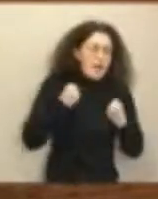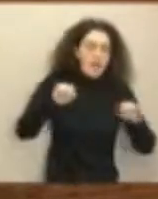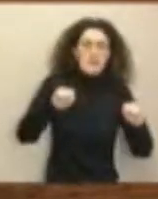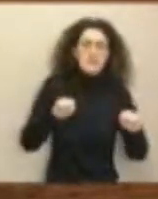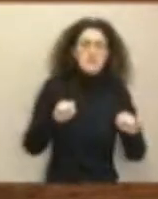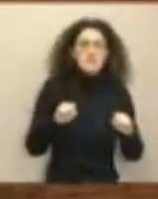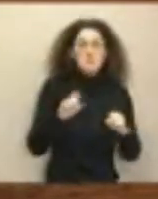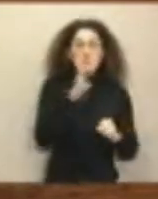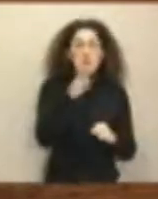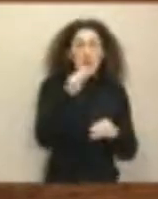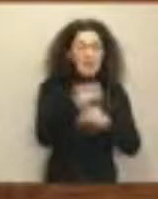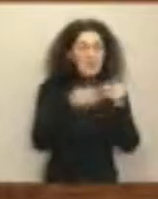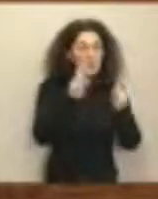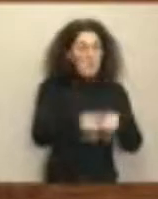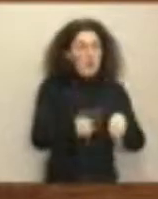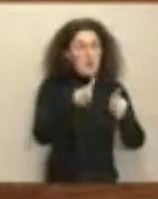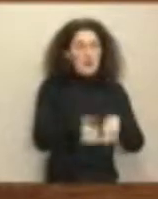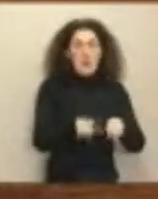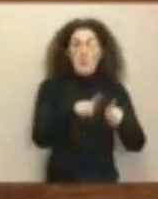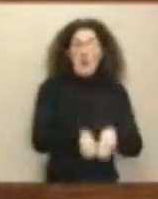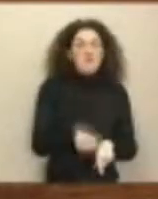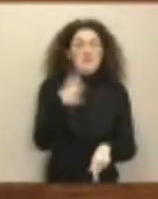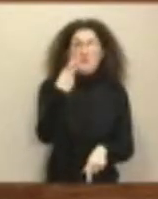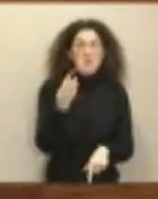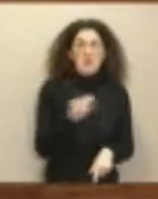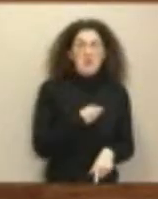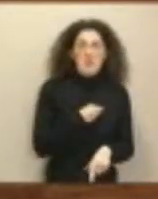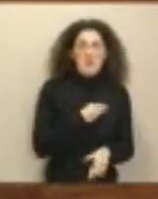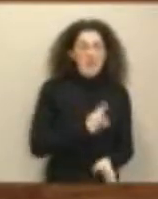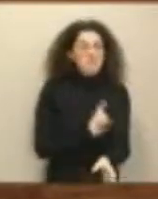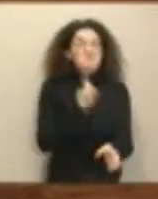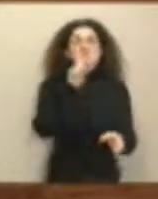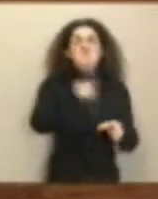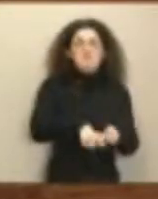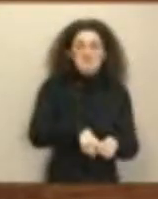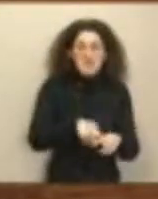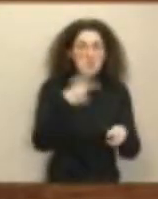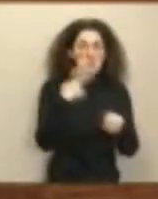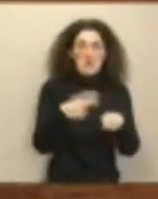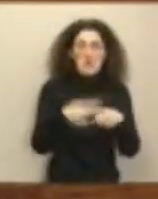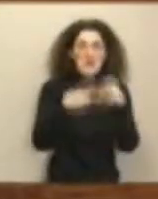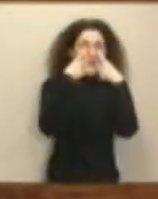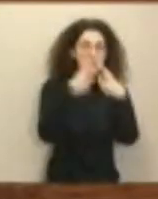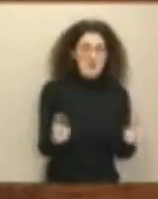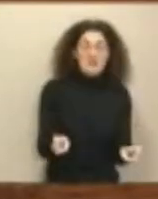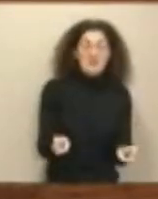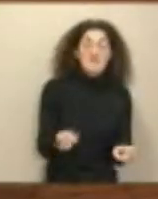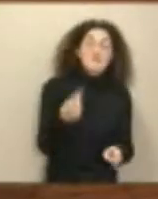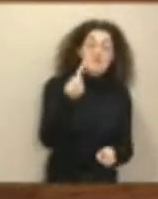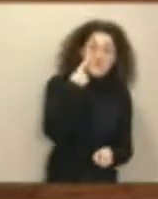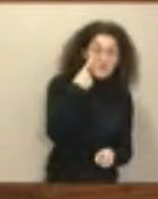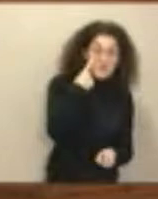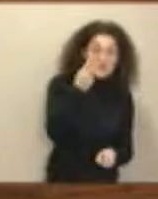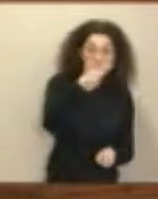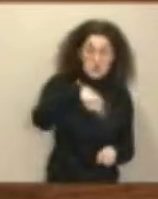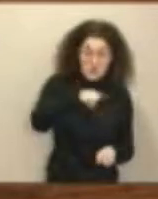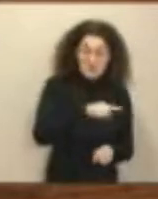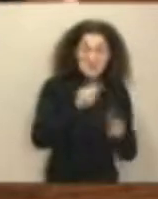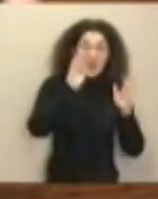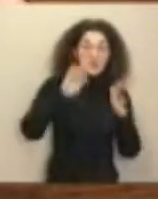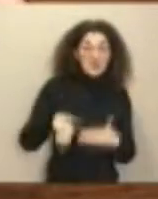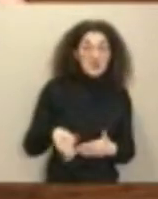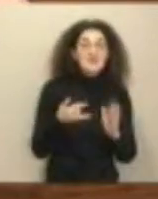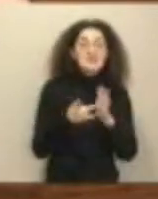mismo de siempre, para eso no merece la pena embarcarse en esta política. Y fíjense ustedes, al final